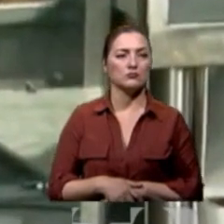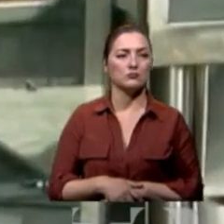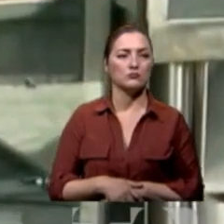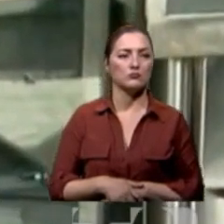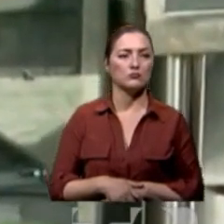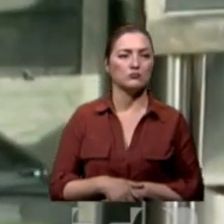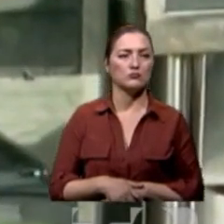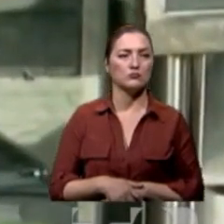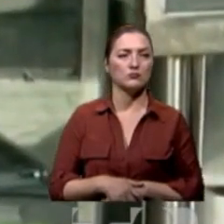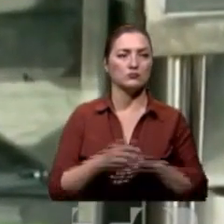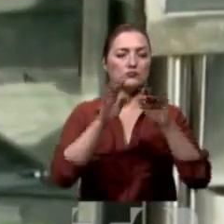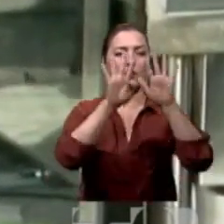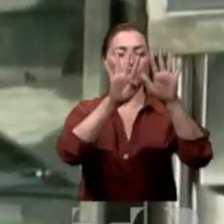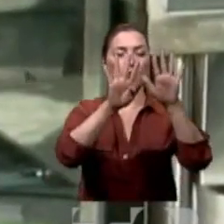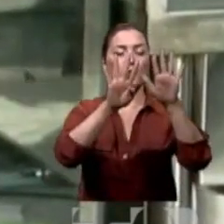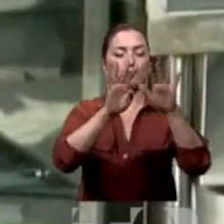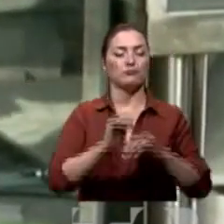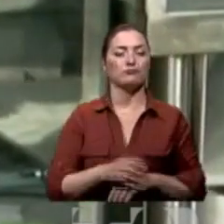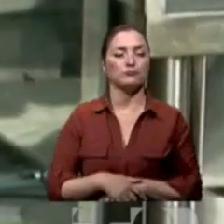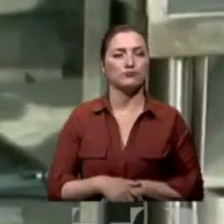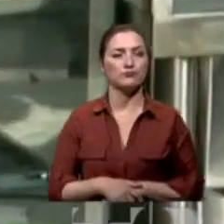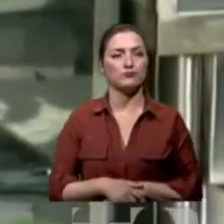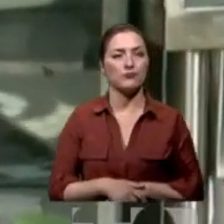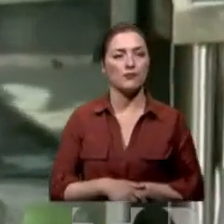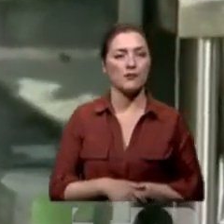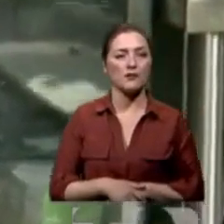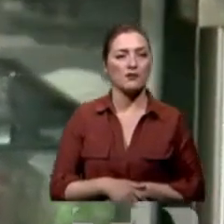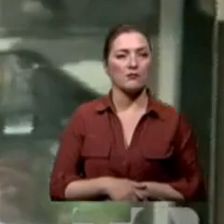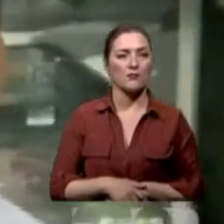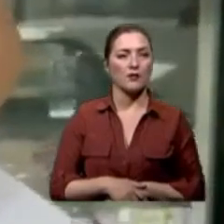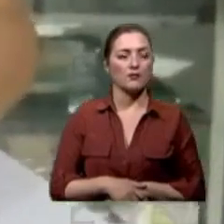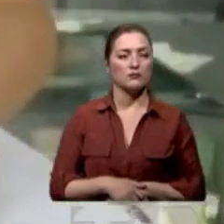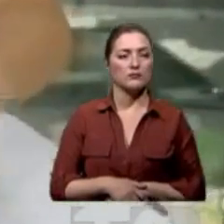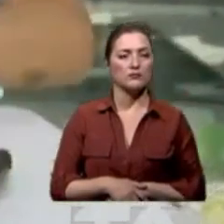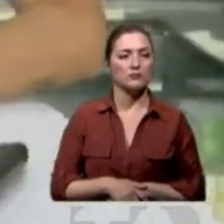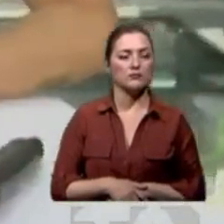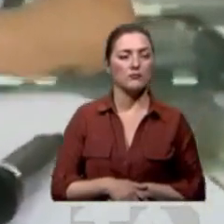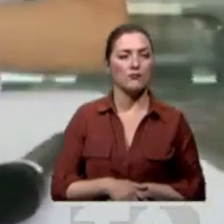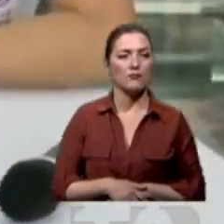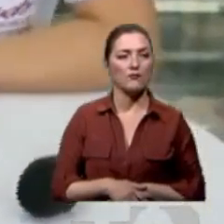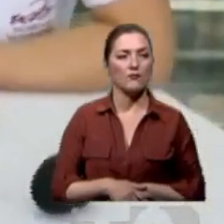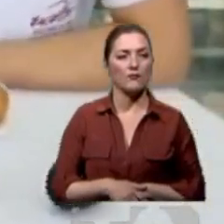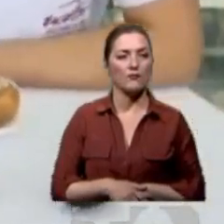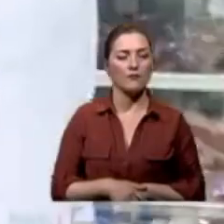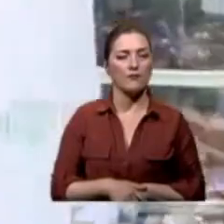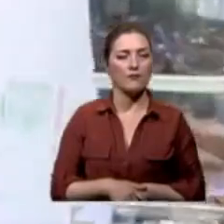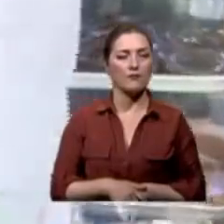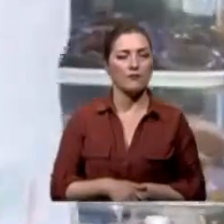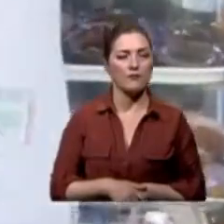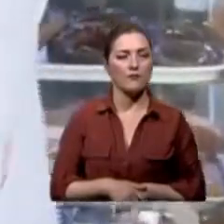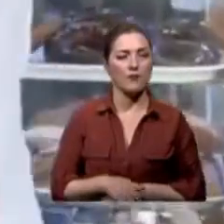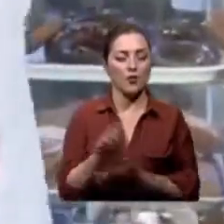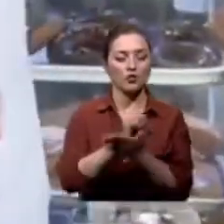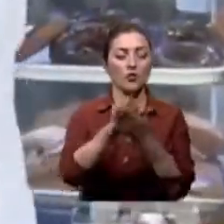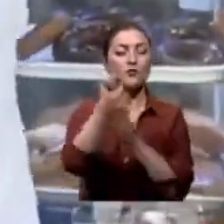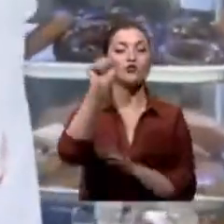mí es un 9 sobre 10. 9 puntos acaba de obtener panificadora El Marqués, ubicados aquí en Solanda, en el